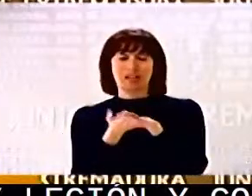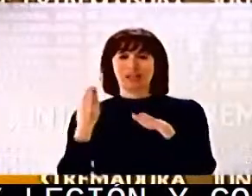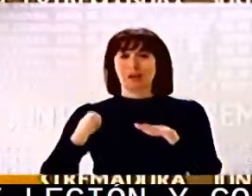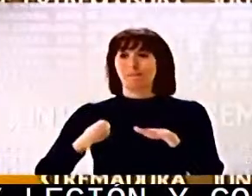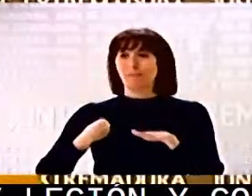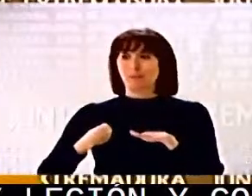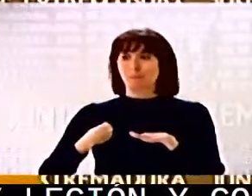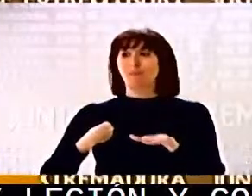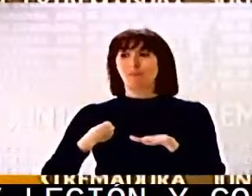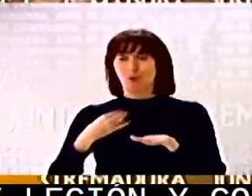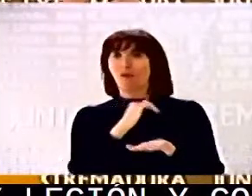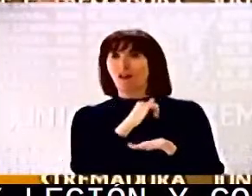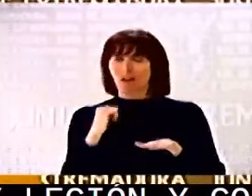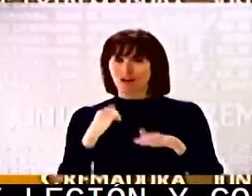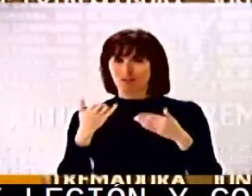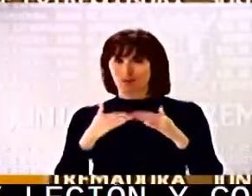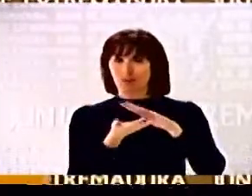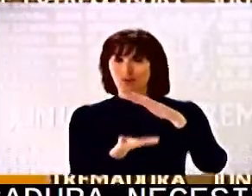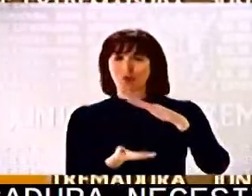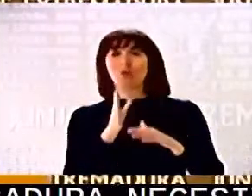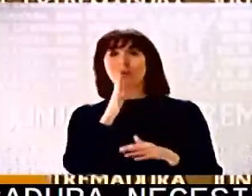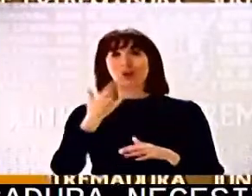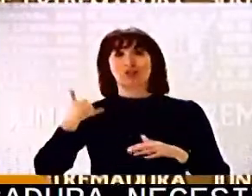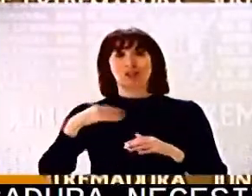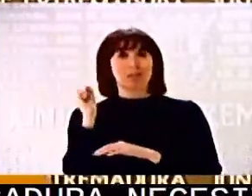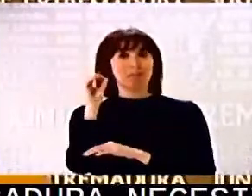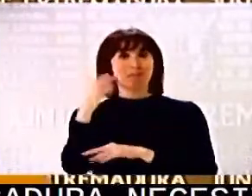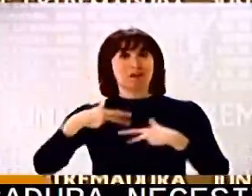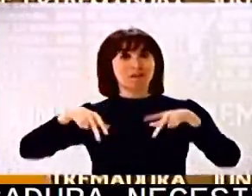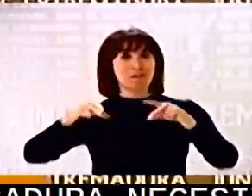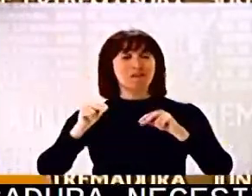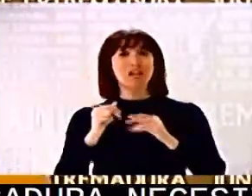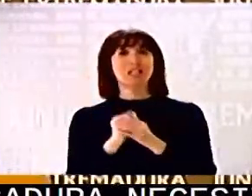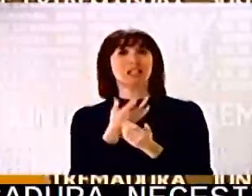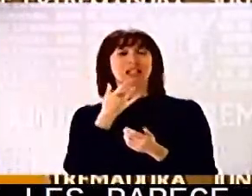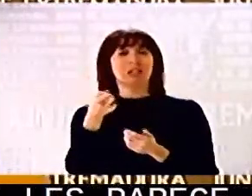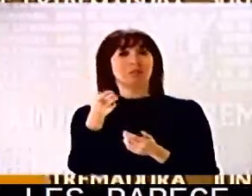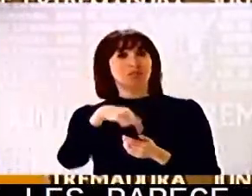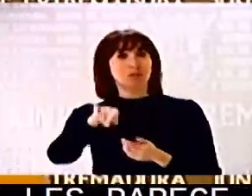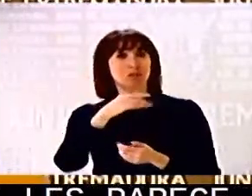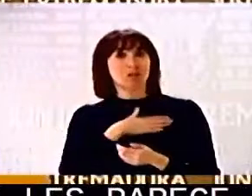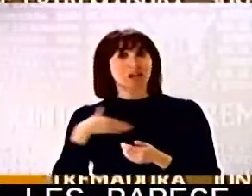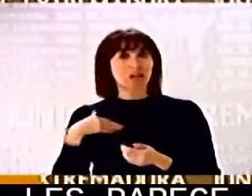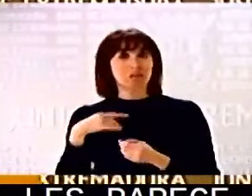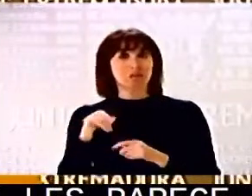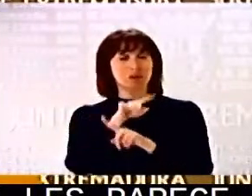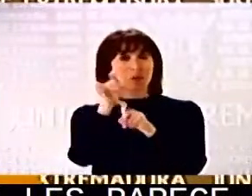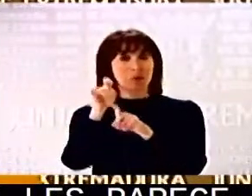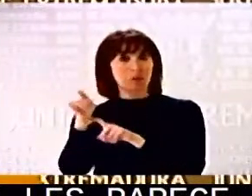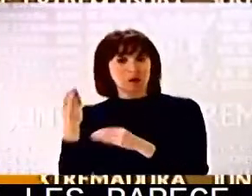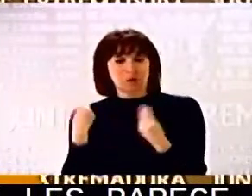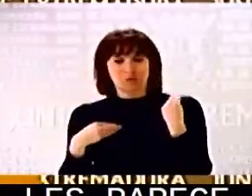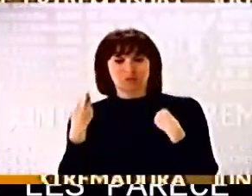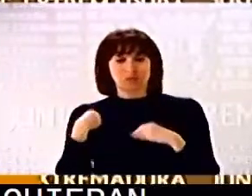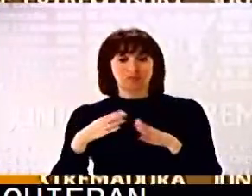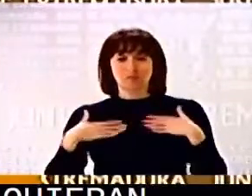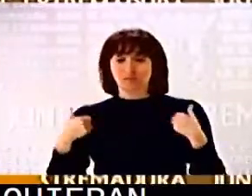envergadura necesita. Con esto finalizo mi intervención y, si les parece bien, comenzamos con las preguntas que quieran